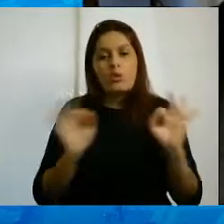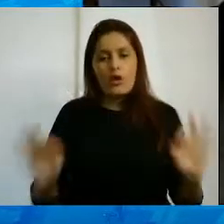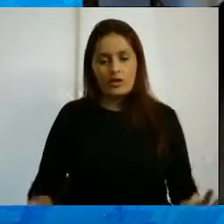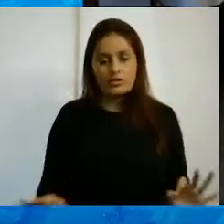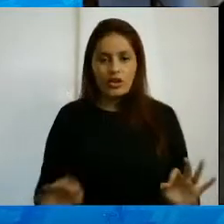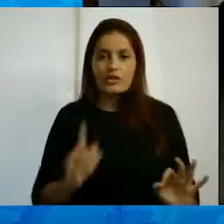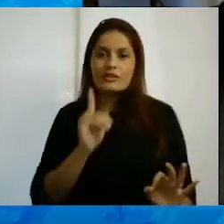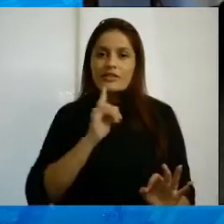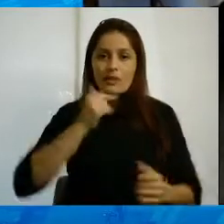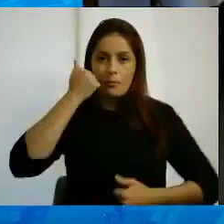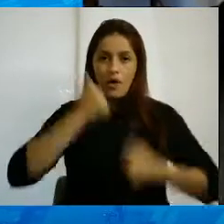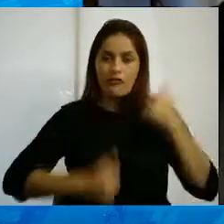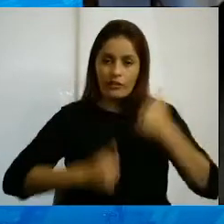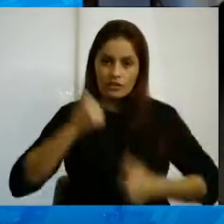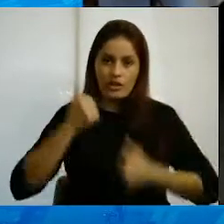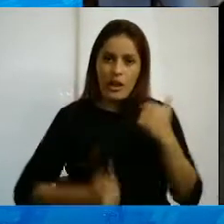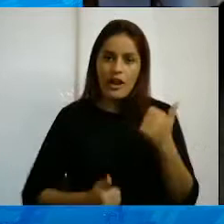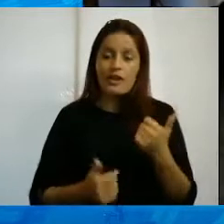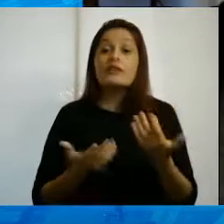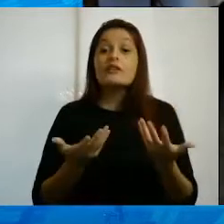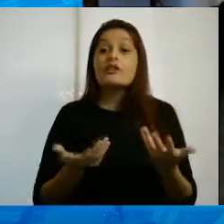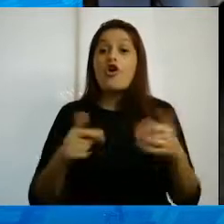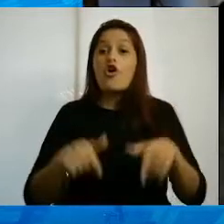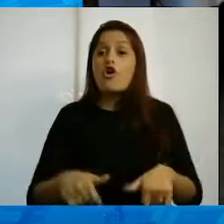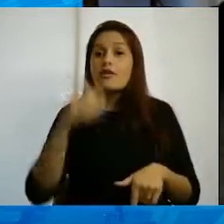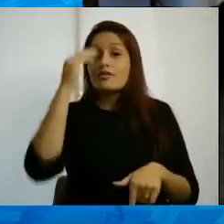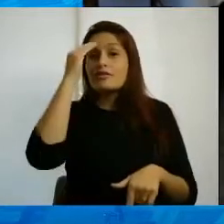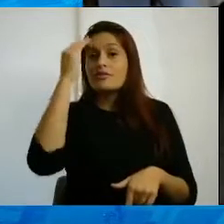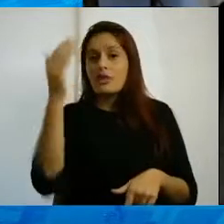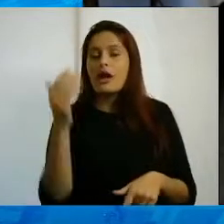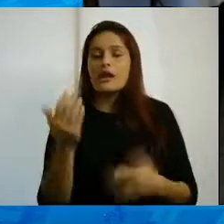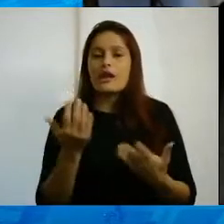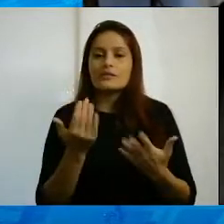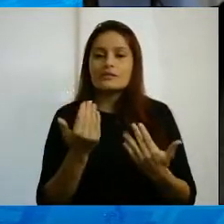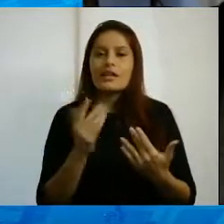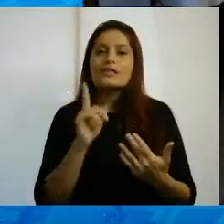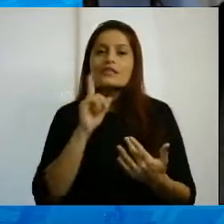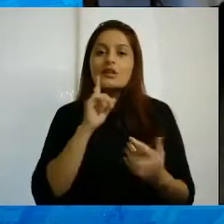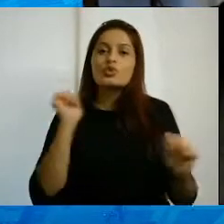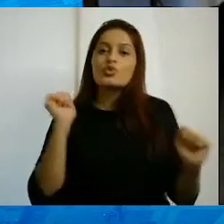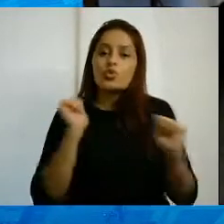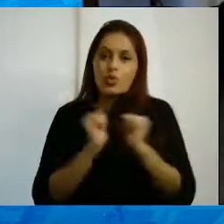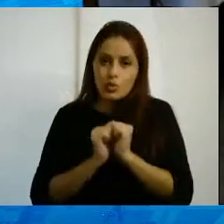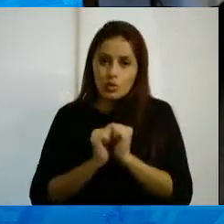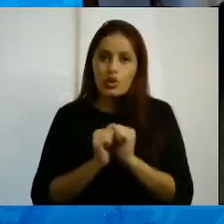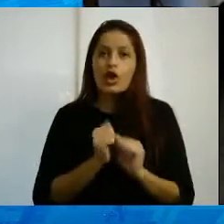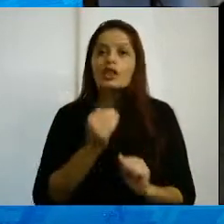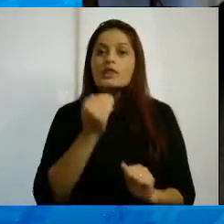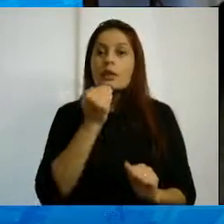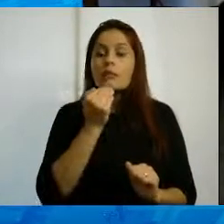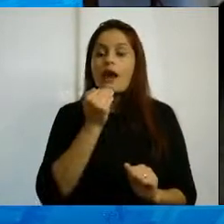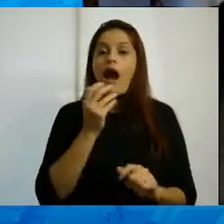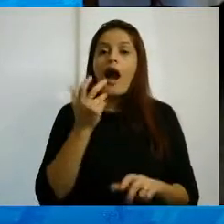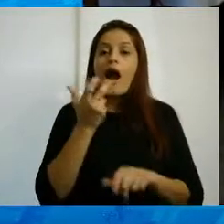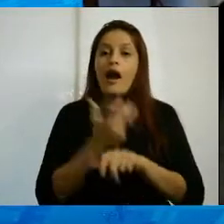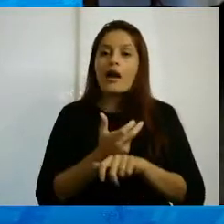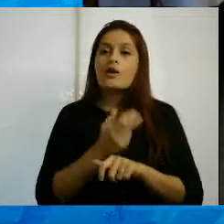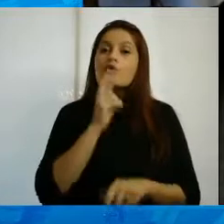los profesionales del futuro. Y necesitamos hoy en día estar con ellos, con las comunidades educativas, y que haya una resolución con